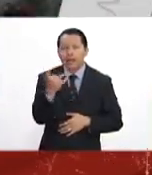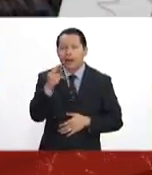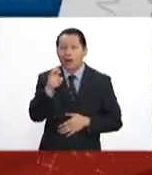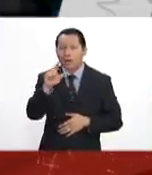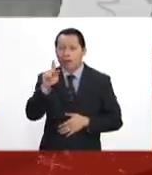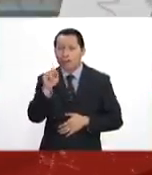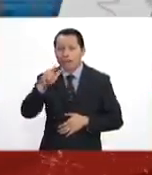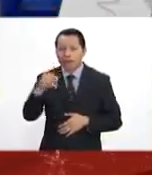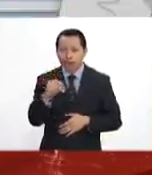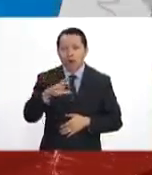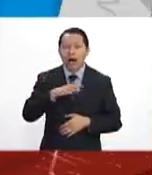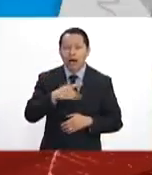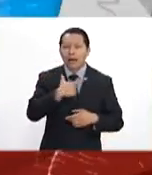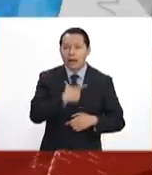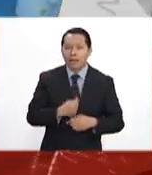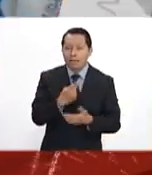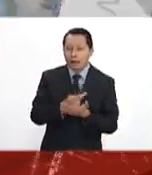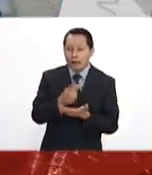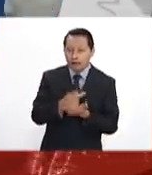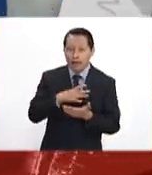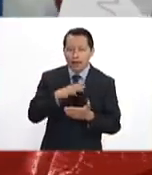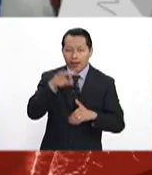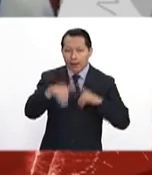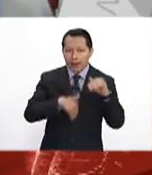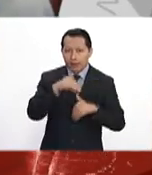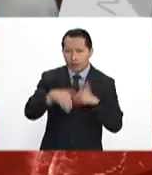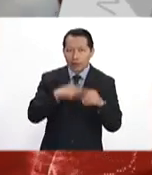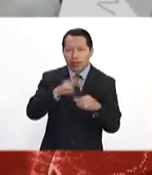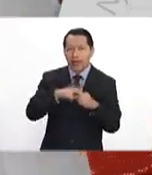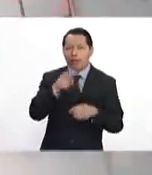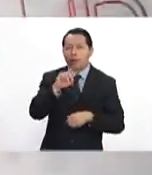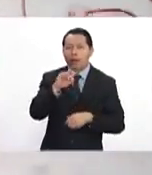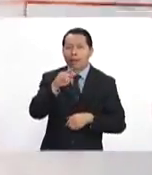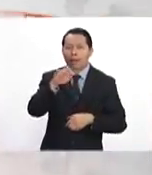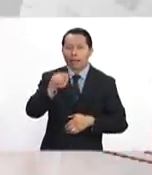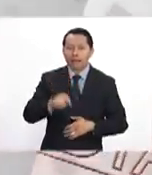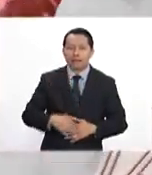consiguieron la medalla de plata en el Campeonato Mundial de Natación en Budapest.